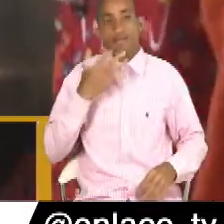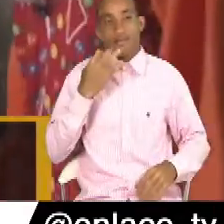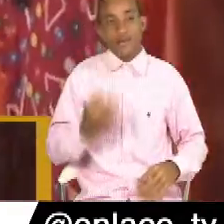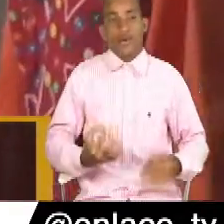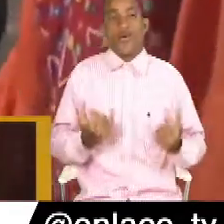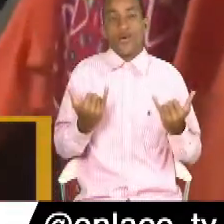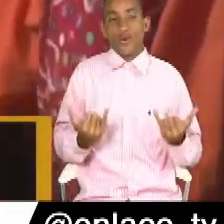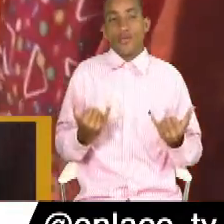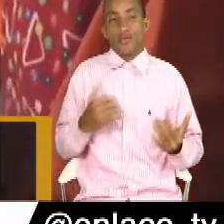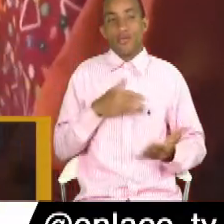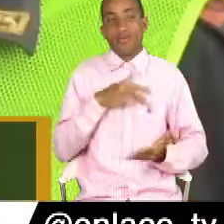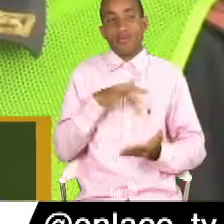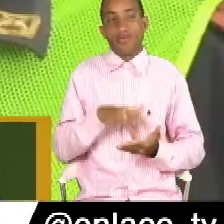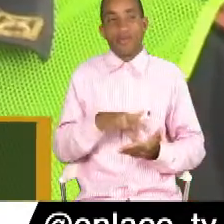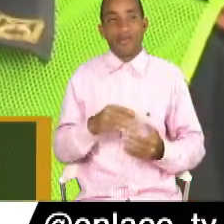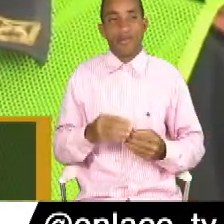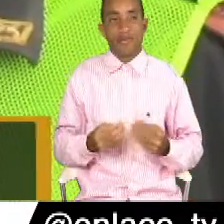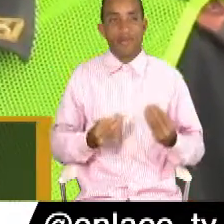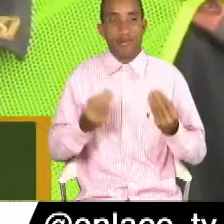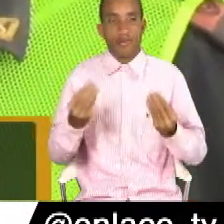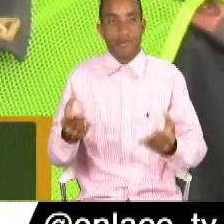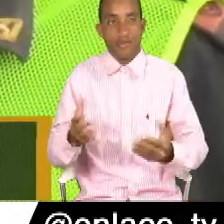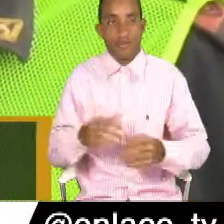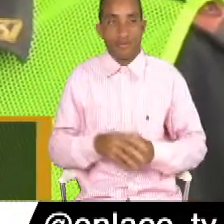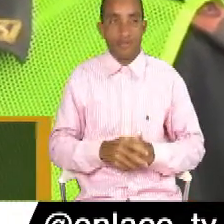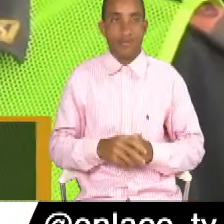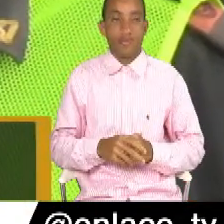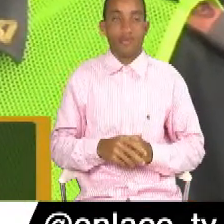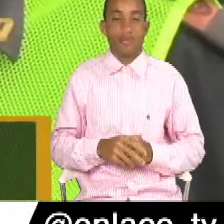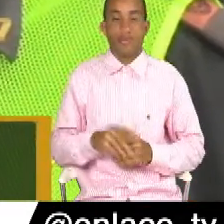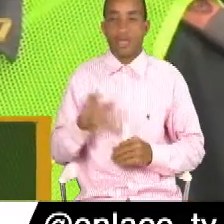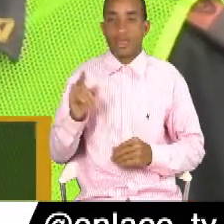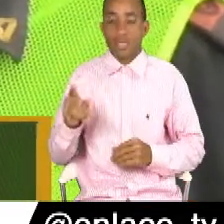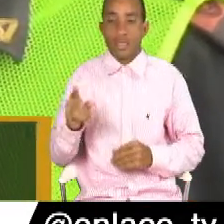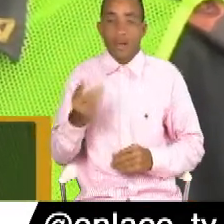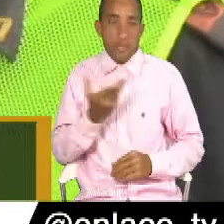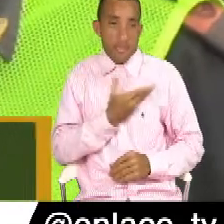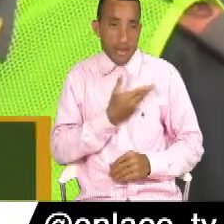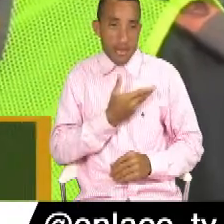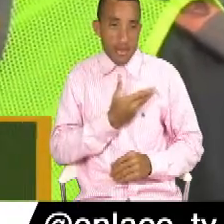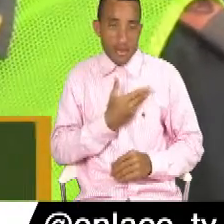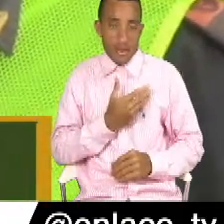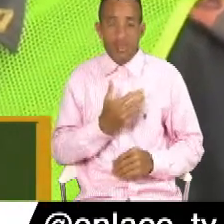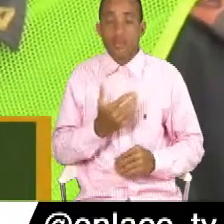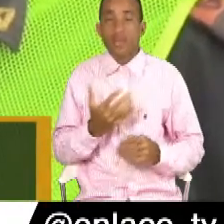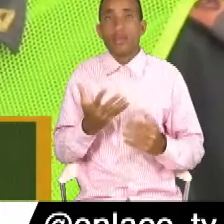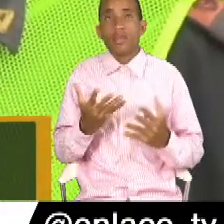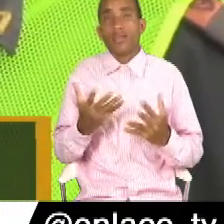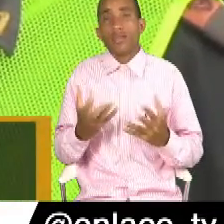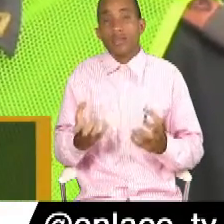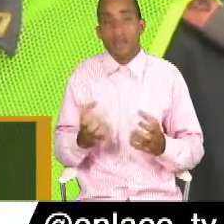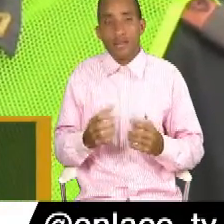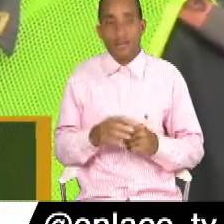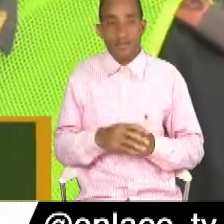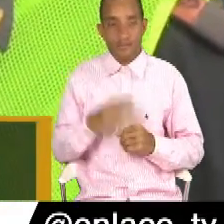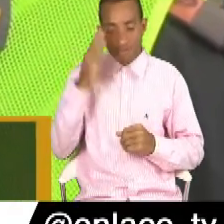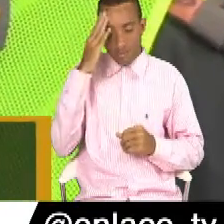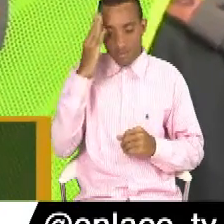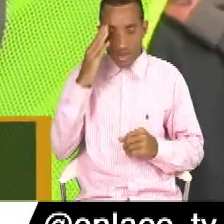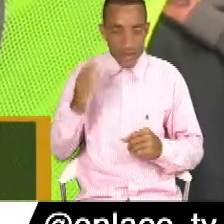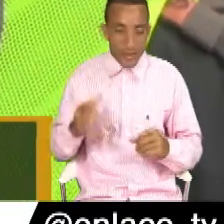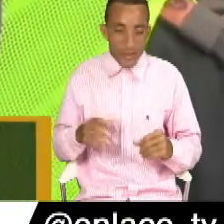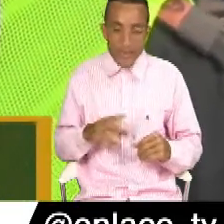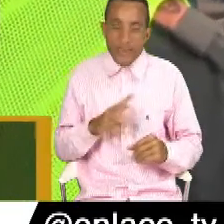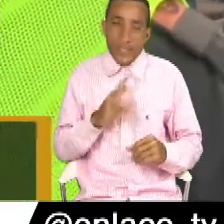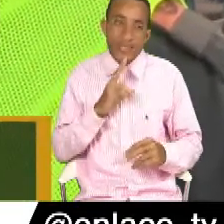hoy cumpliéndole pues el sueño a esa mamá, que ya que la movilidad del niño era muy